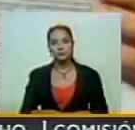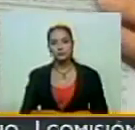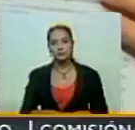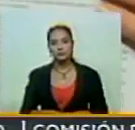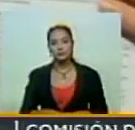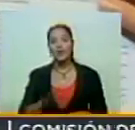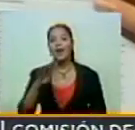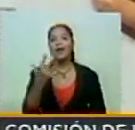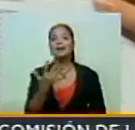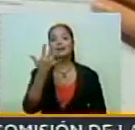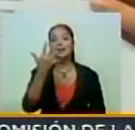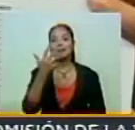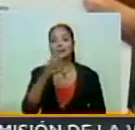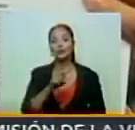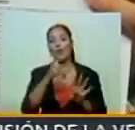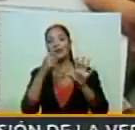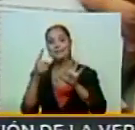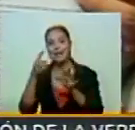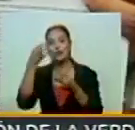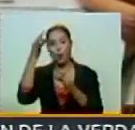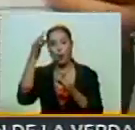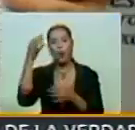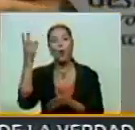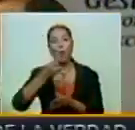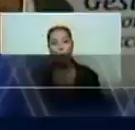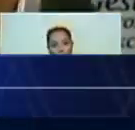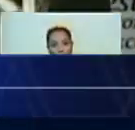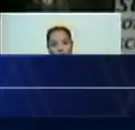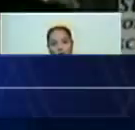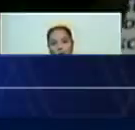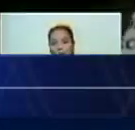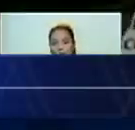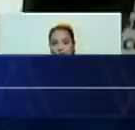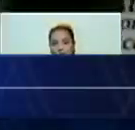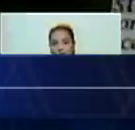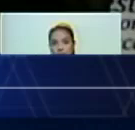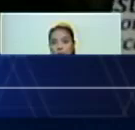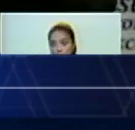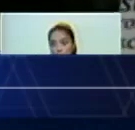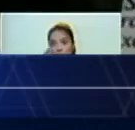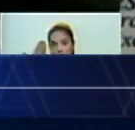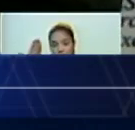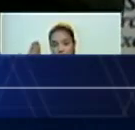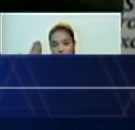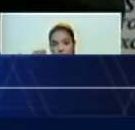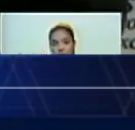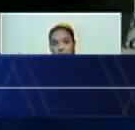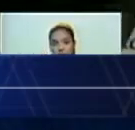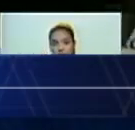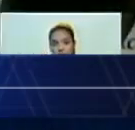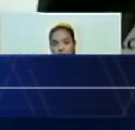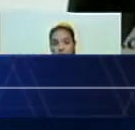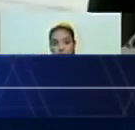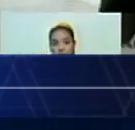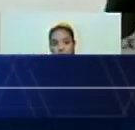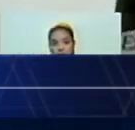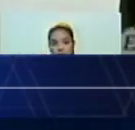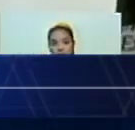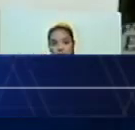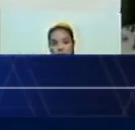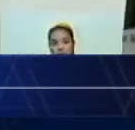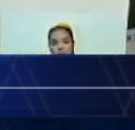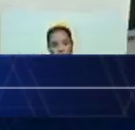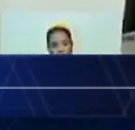el quinto y el sexto original, como se puede observar, y si acercan